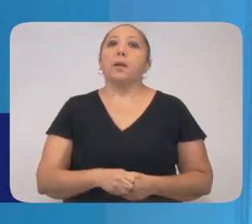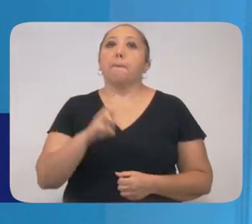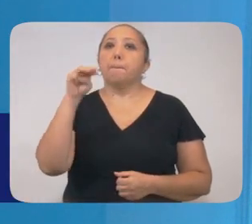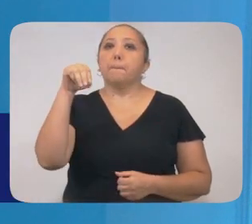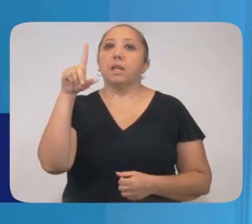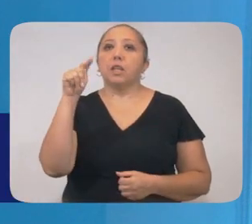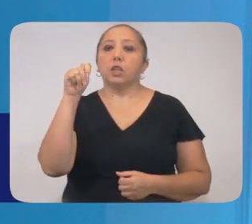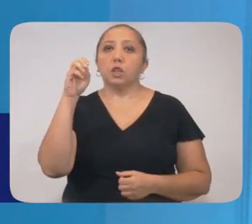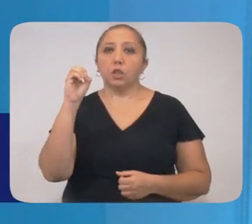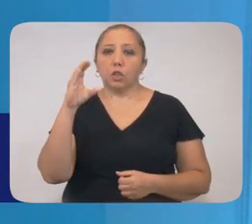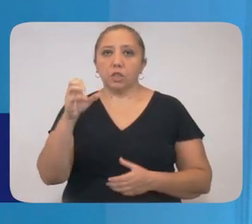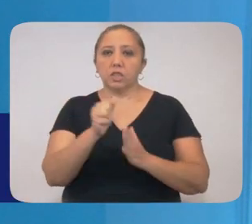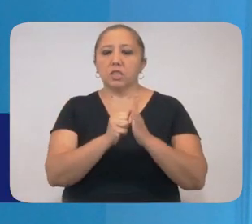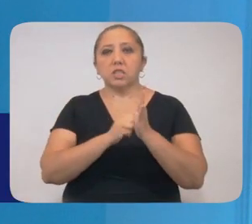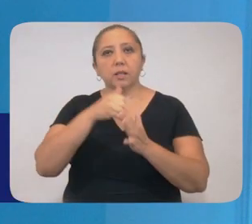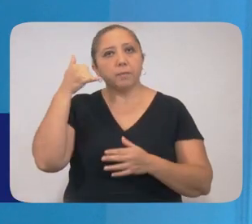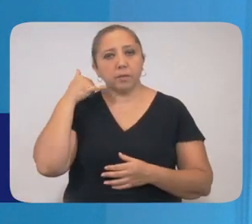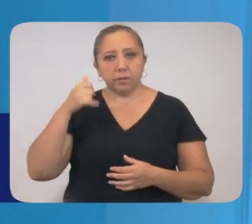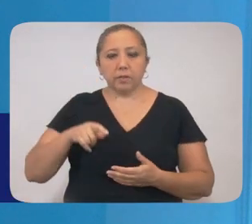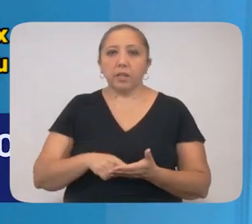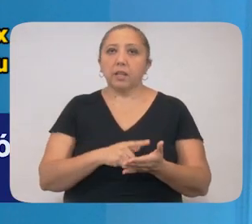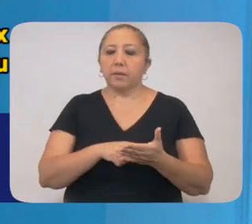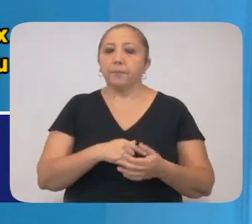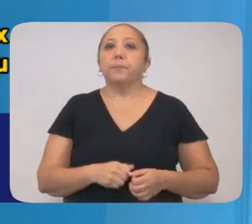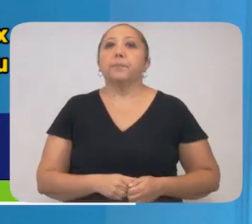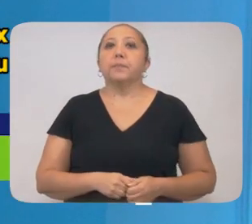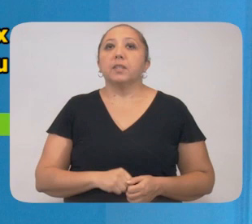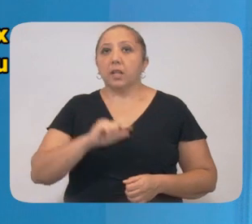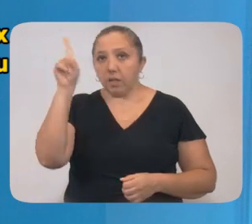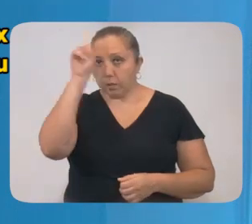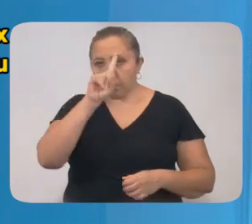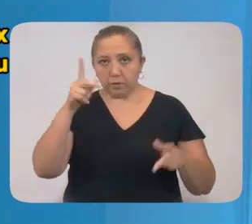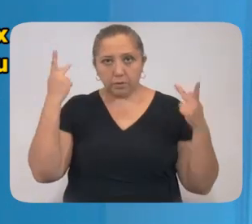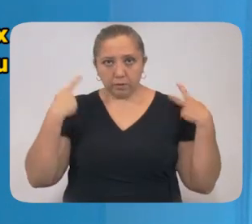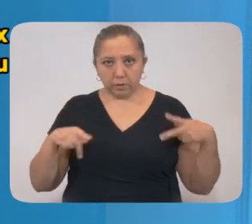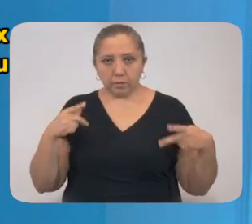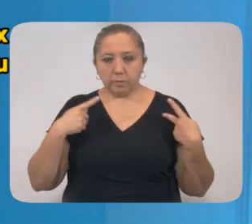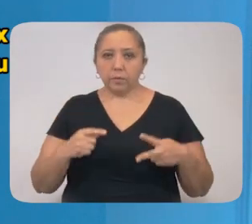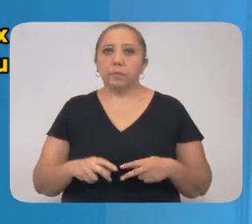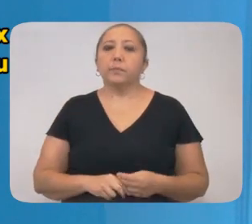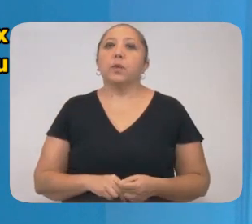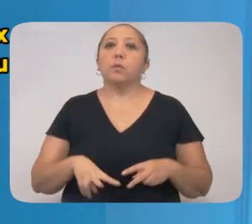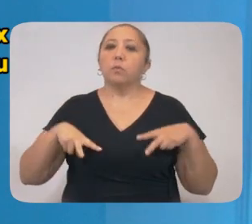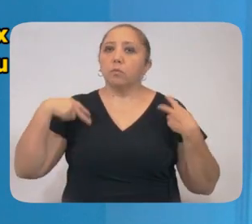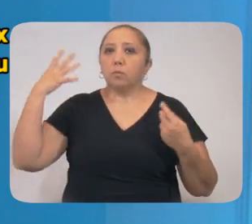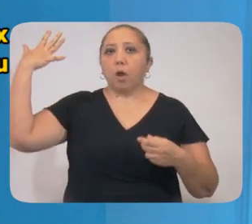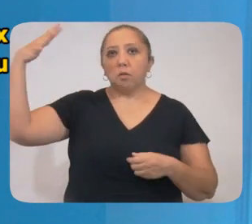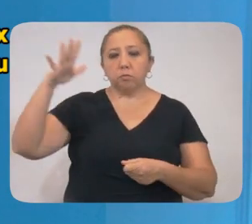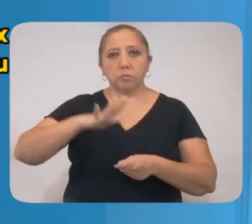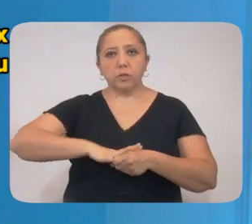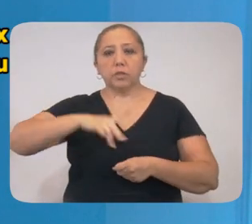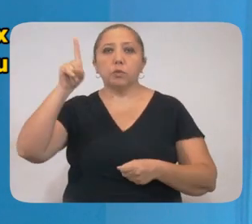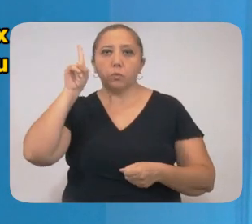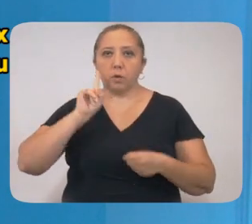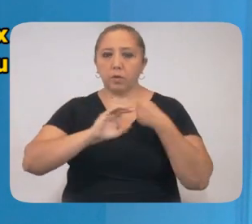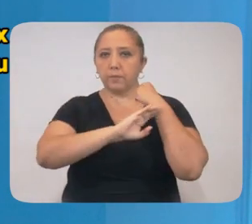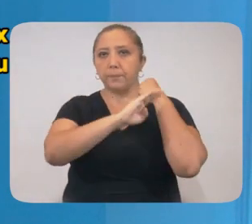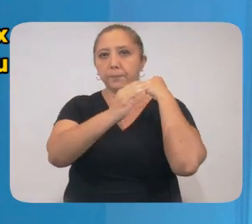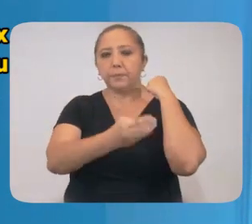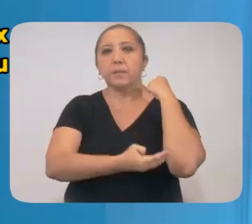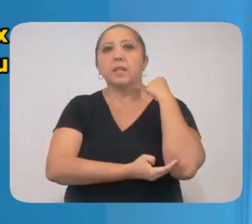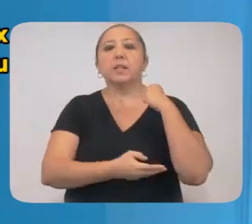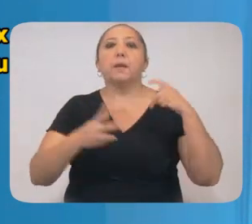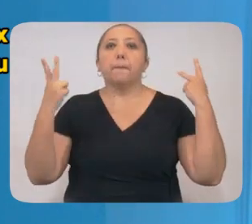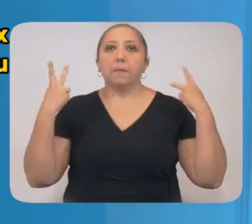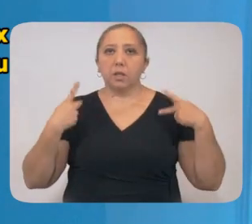aplicación Meditoc para los sistemas Android y Apple. Recomendamos a la población vulnerable como adultos mayores, mujeres